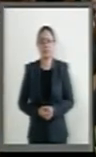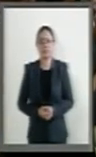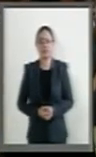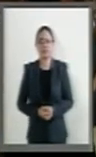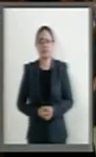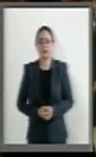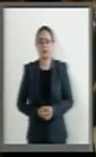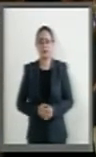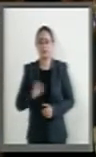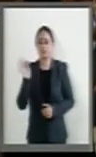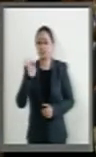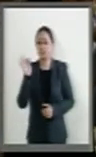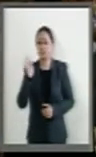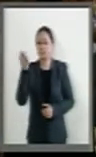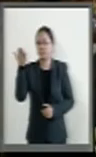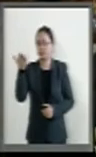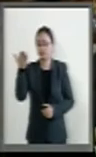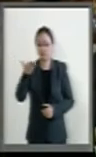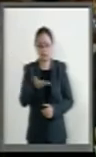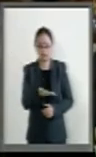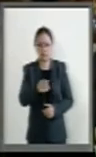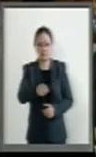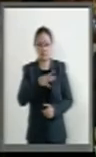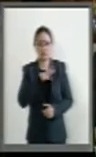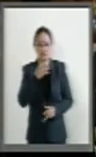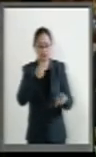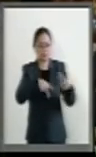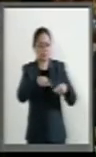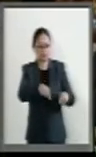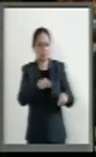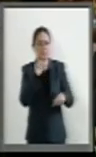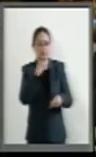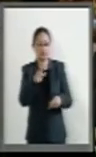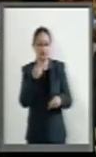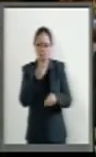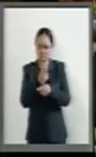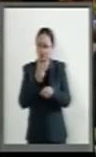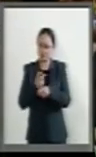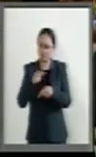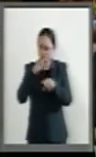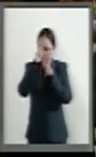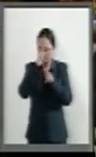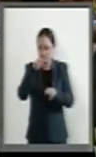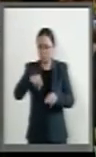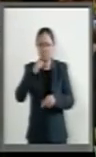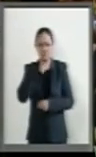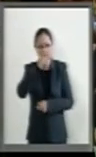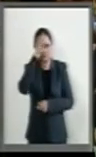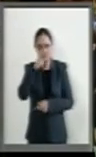Si quieren bajar, magistradas, si quieren bajar también, por favor, son invitadas de honor del Senado de la República.